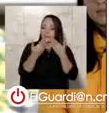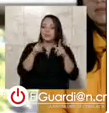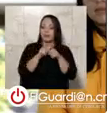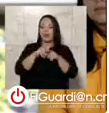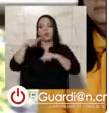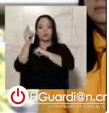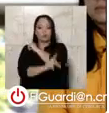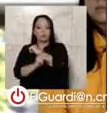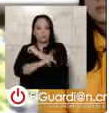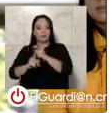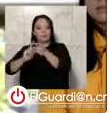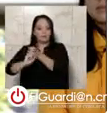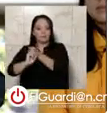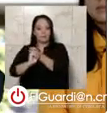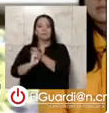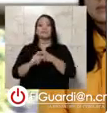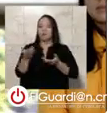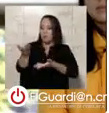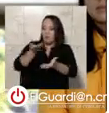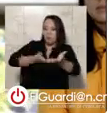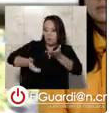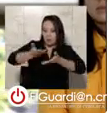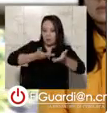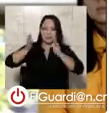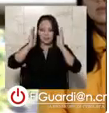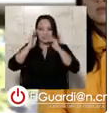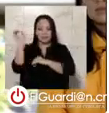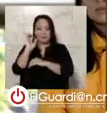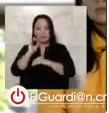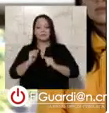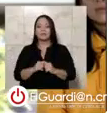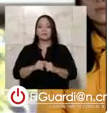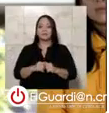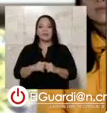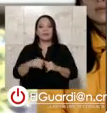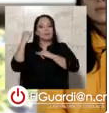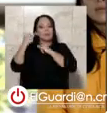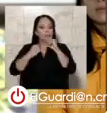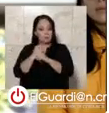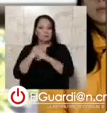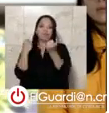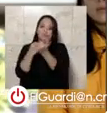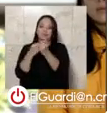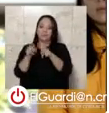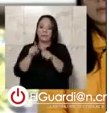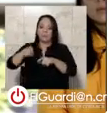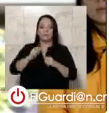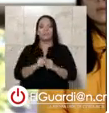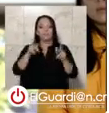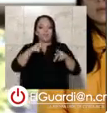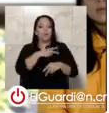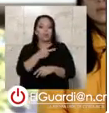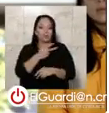con países amigos, que tenemos una colaboración para atender emergencias de una manera internacional, algunas veces con voluntarios,